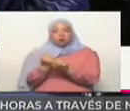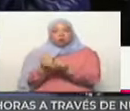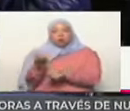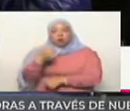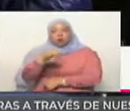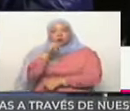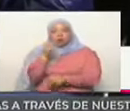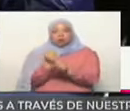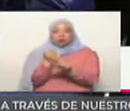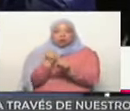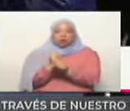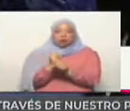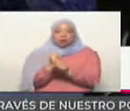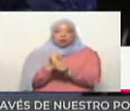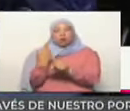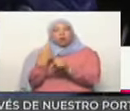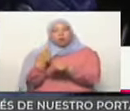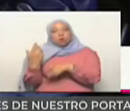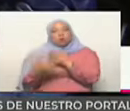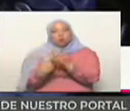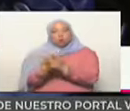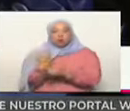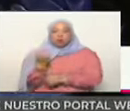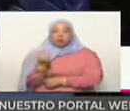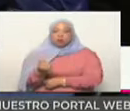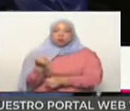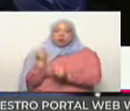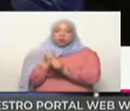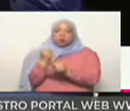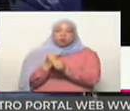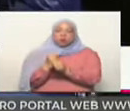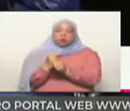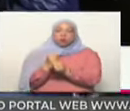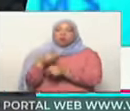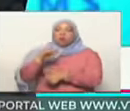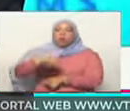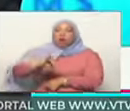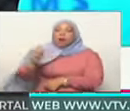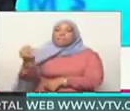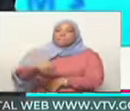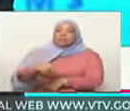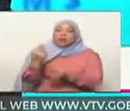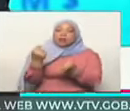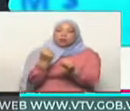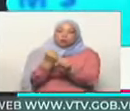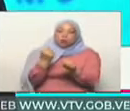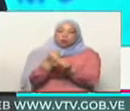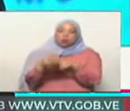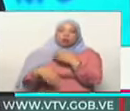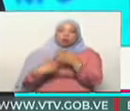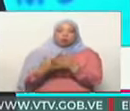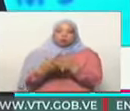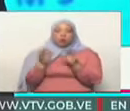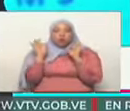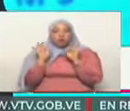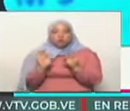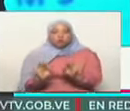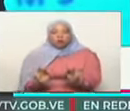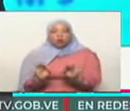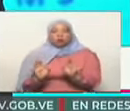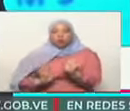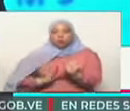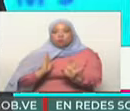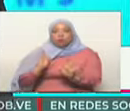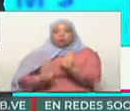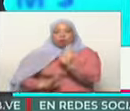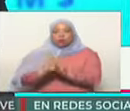generación de riqueza, porque una economía que genera riqueza tiene base económica, tiene fuerza para poder